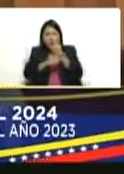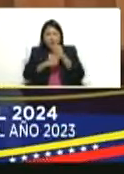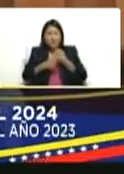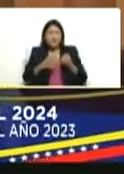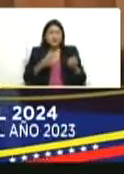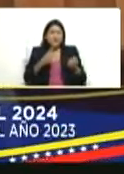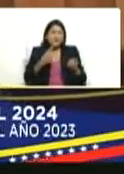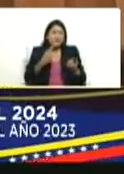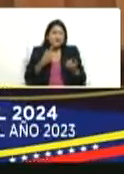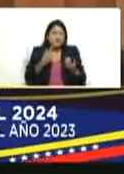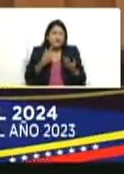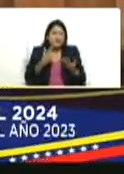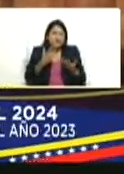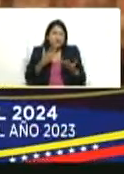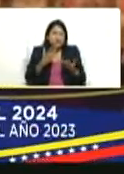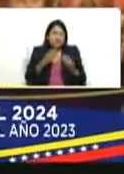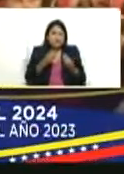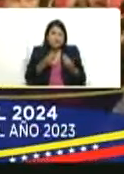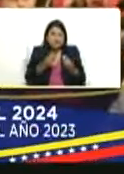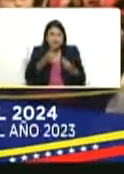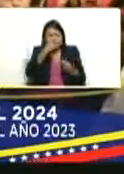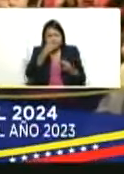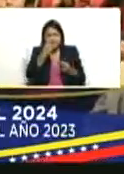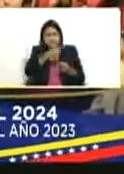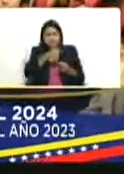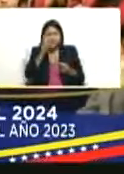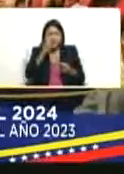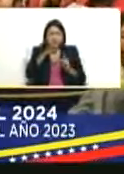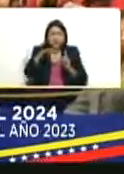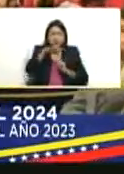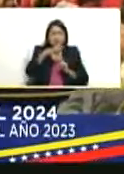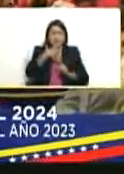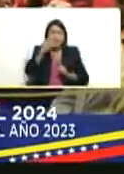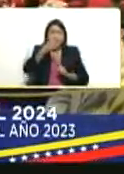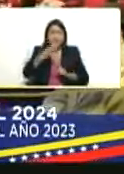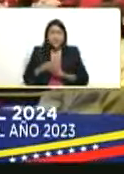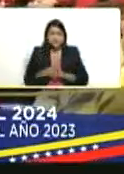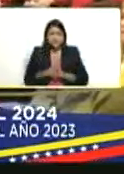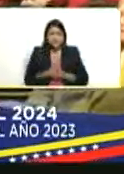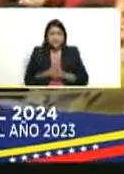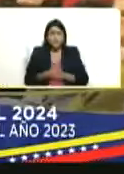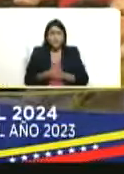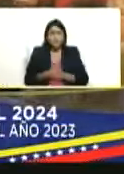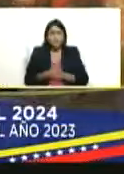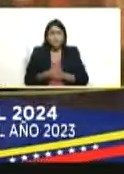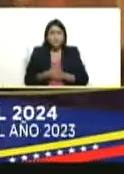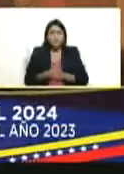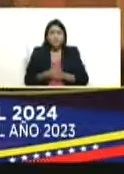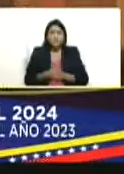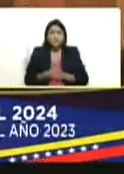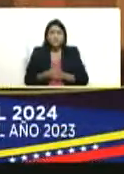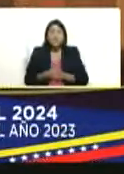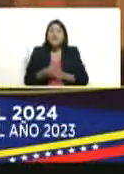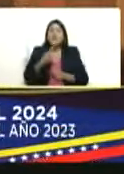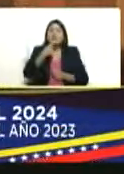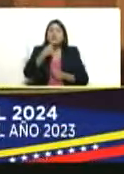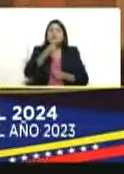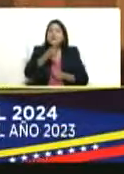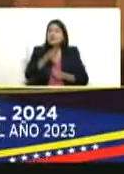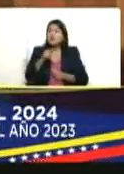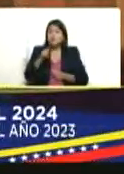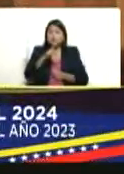el ridículo de desconocer la realidad de Venezuela, los que hicieron el ridículo de decir que aquí el presidente era Juan